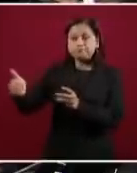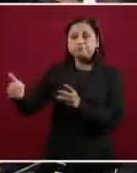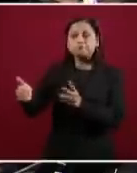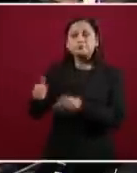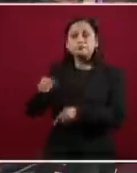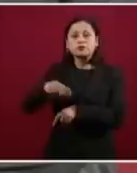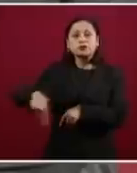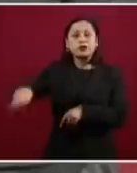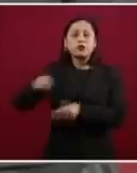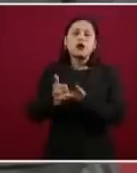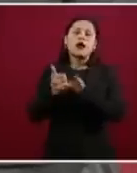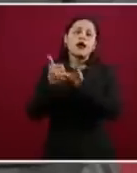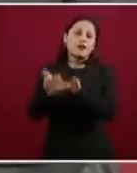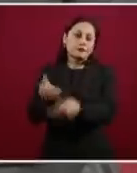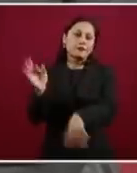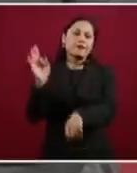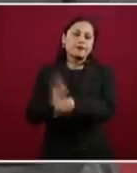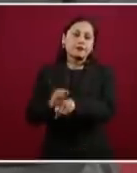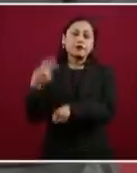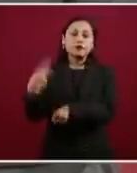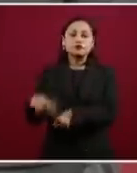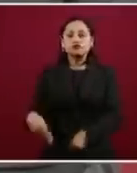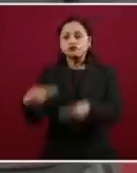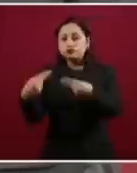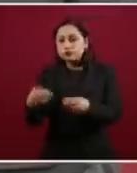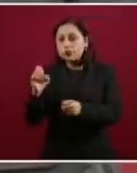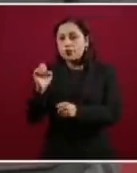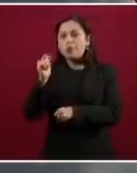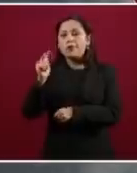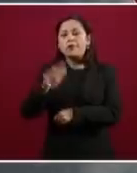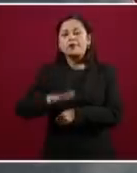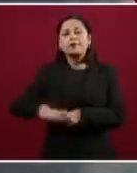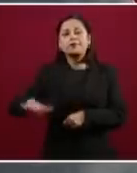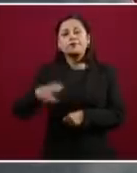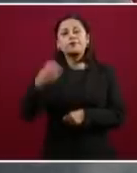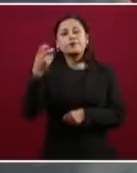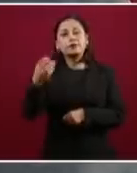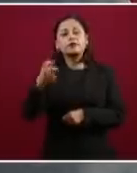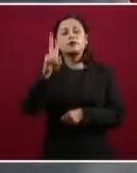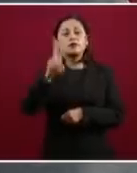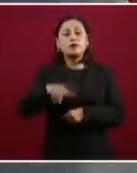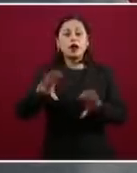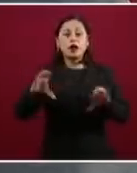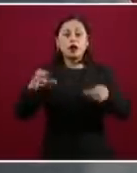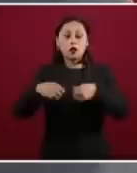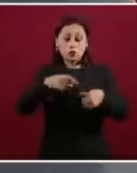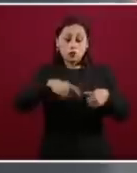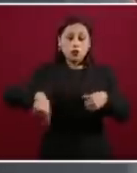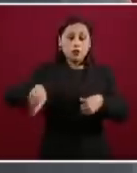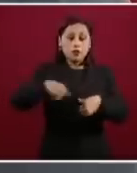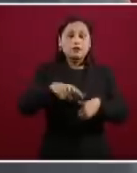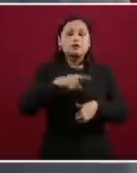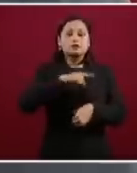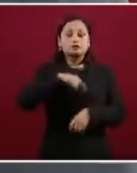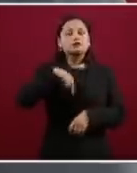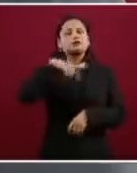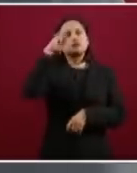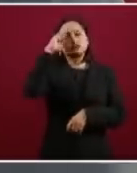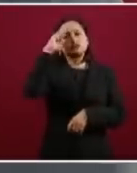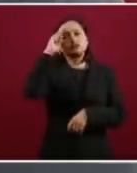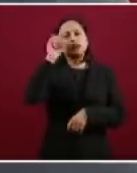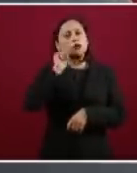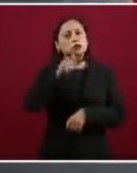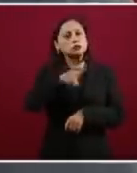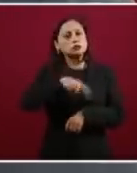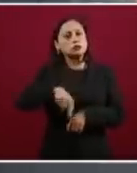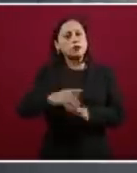integral. Entonces, realmente es parte inherente el cuidado que las comunidades debemos tener siempre con ellos. O sea, es una